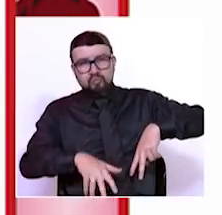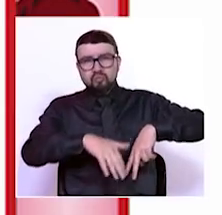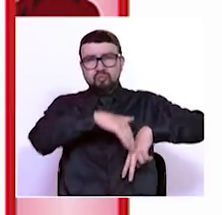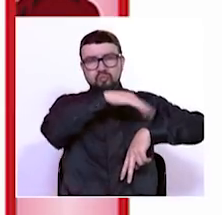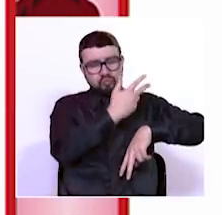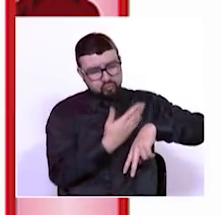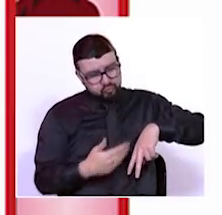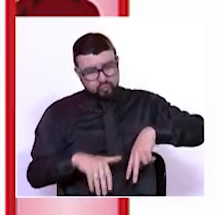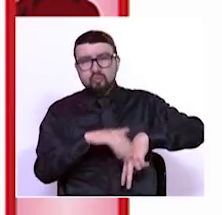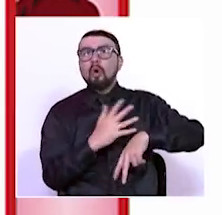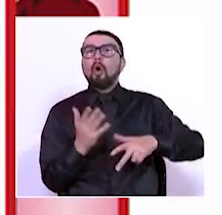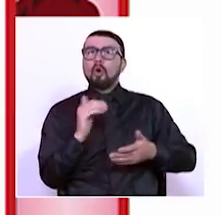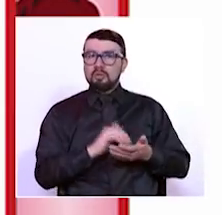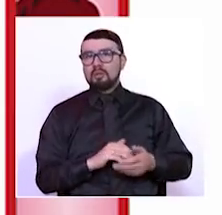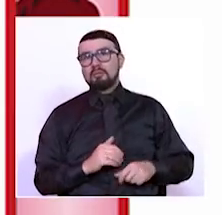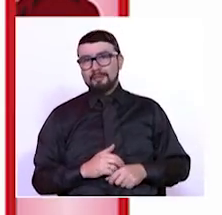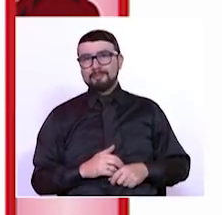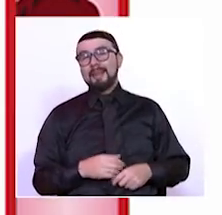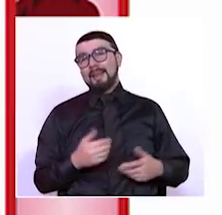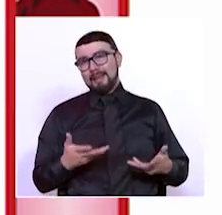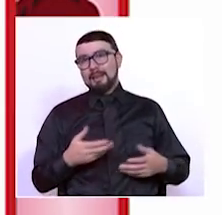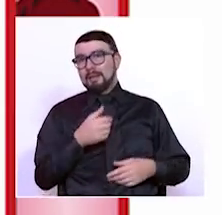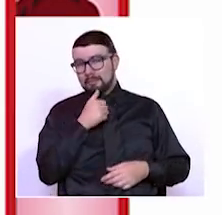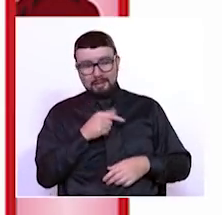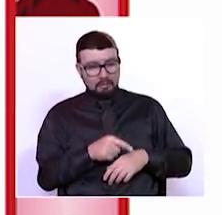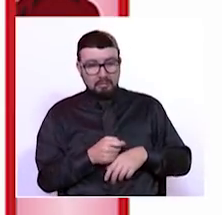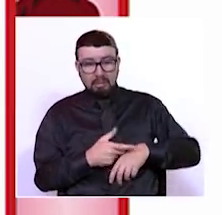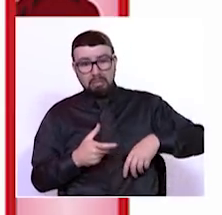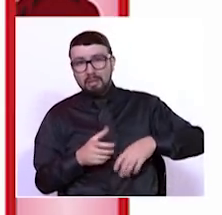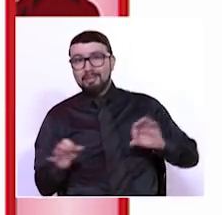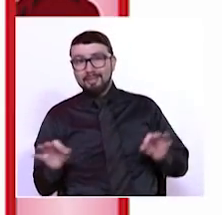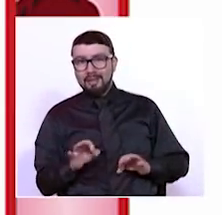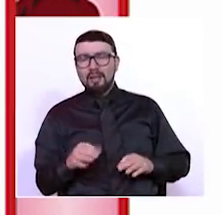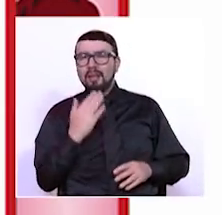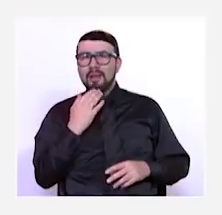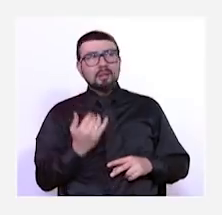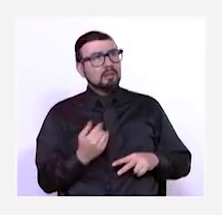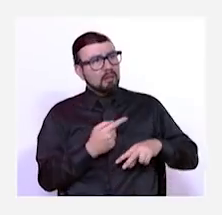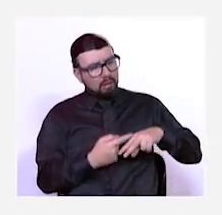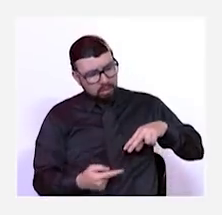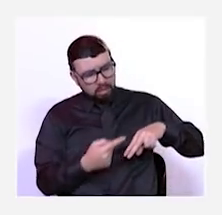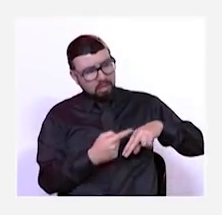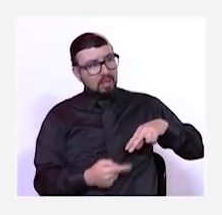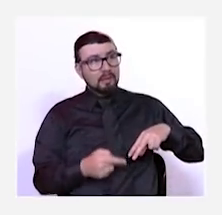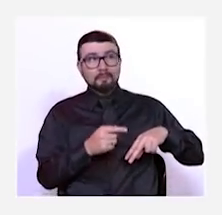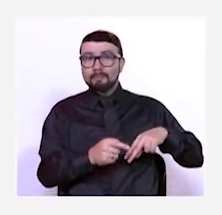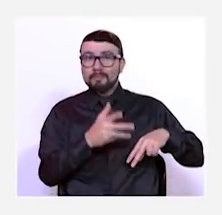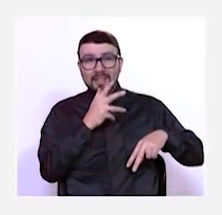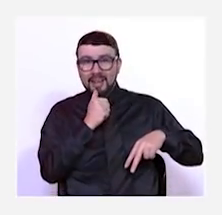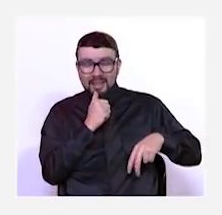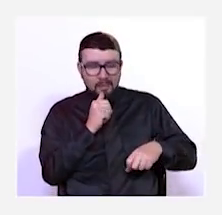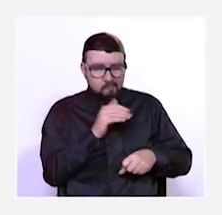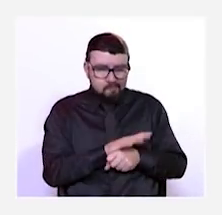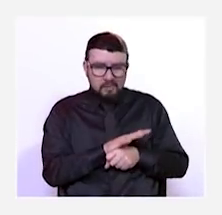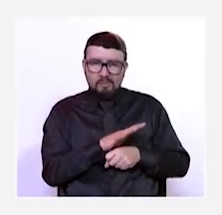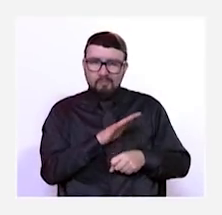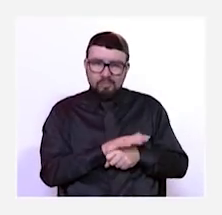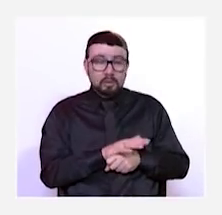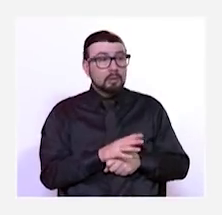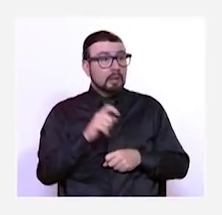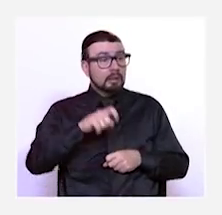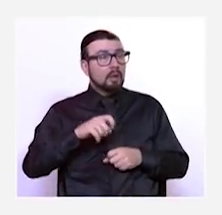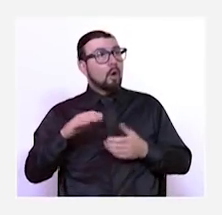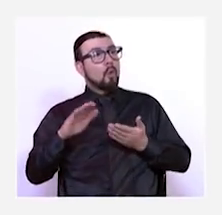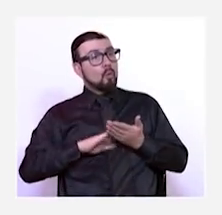diapositiva, cómo esa parte de las piernas no responde, y entonces hay que tratar de que vuelva a responder